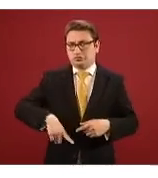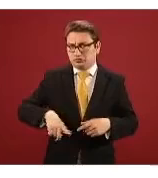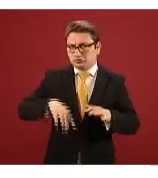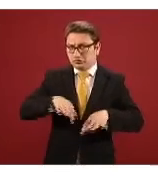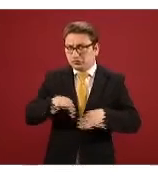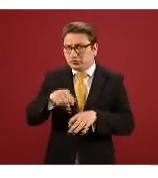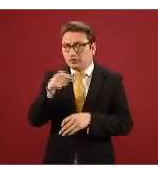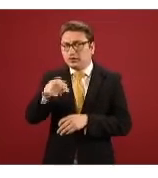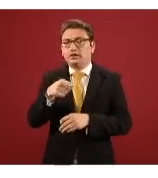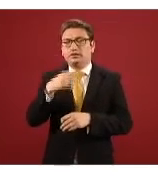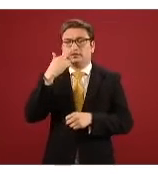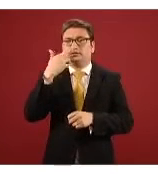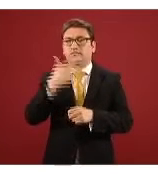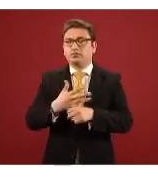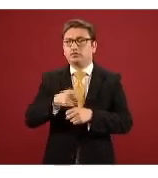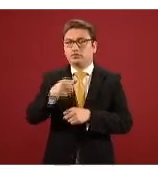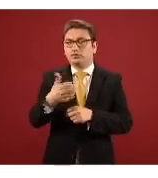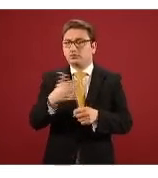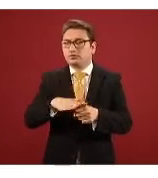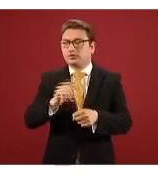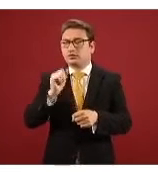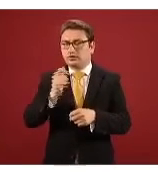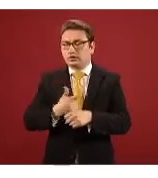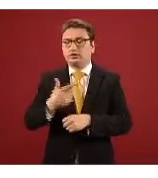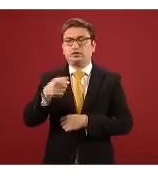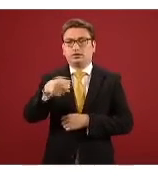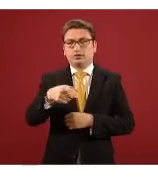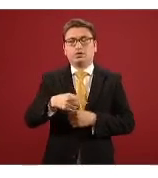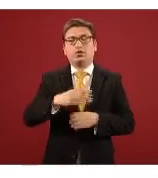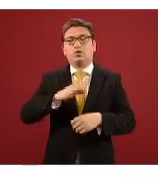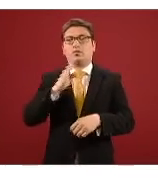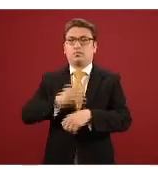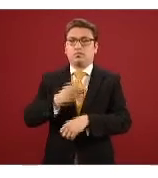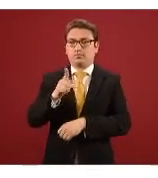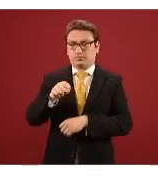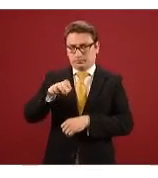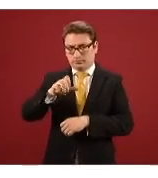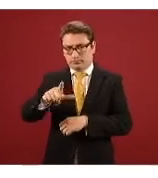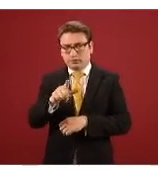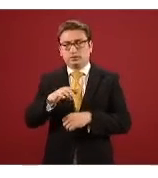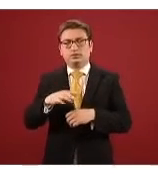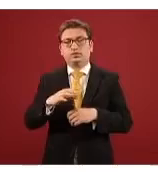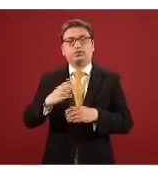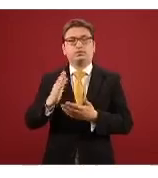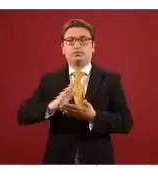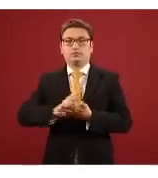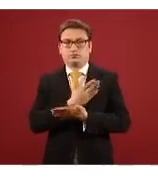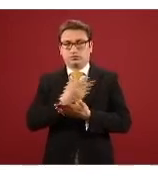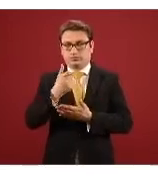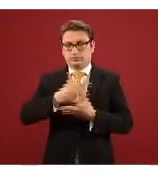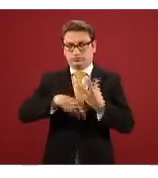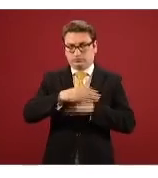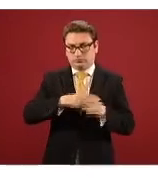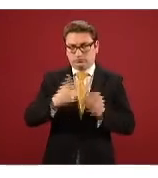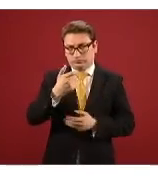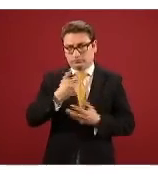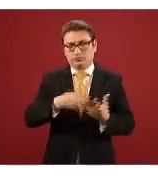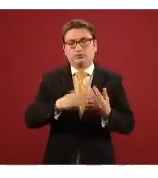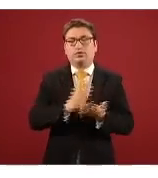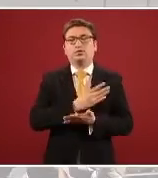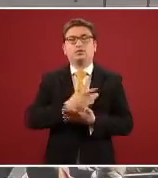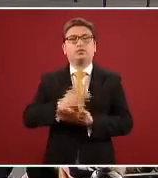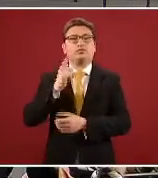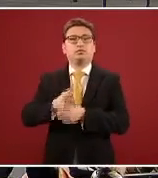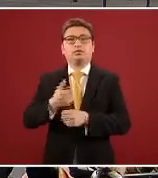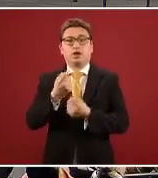por causales de responsabilidad administrativa o de responsabilidad penal independientes al tema del lavado de dinero. Aquí encontramos casos